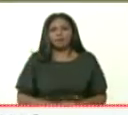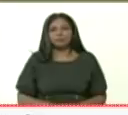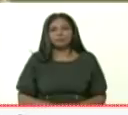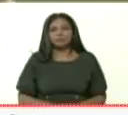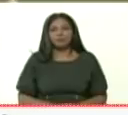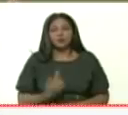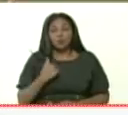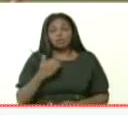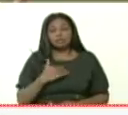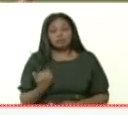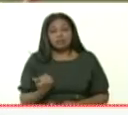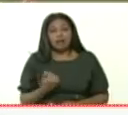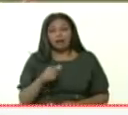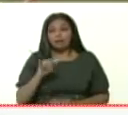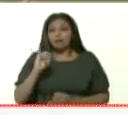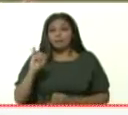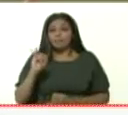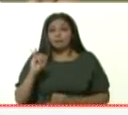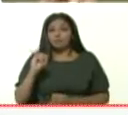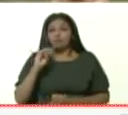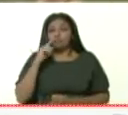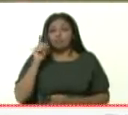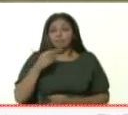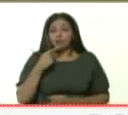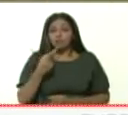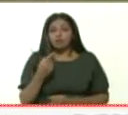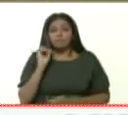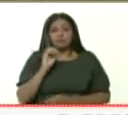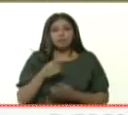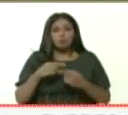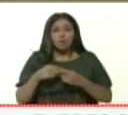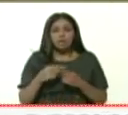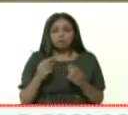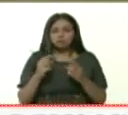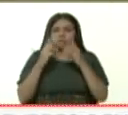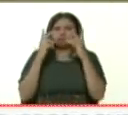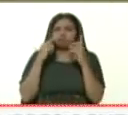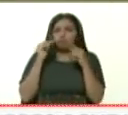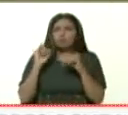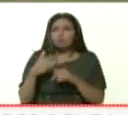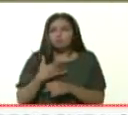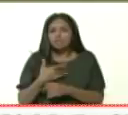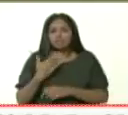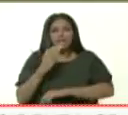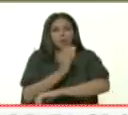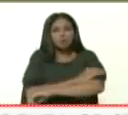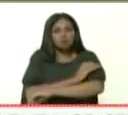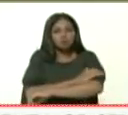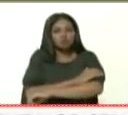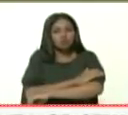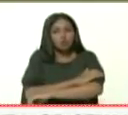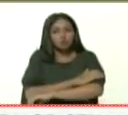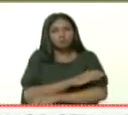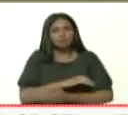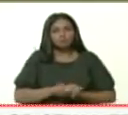yo quisiera que, bueno, también nos diera un mensaje. ¿Qué reacción ha tenido esta oposición de derecha?